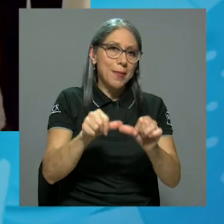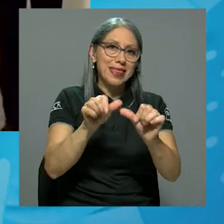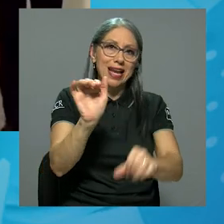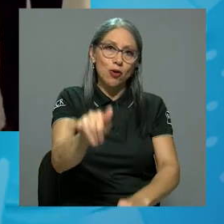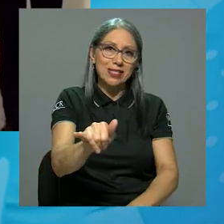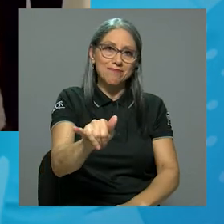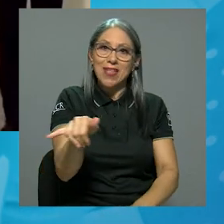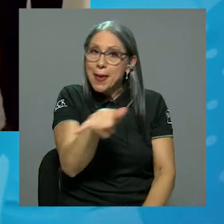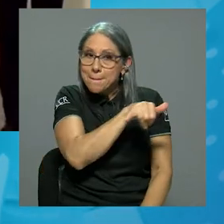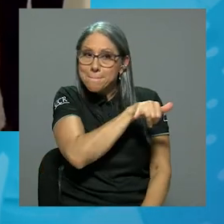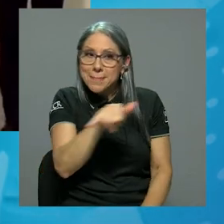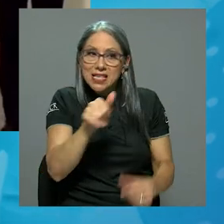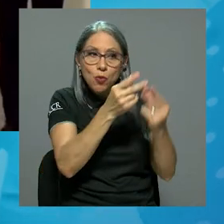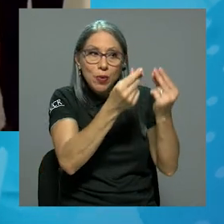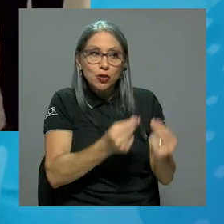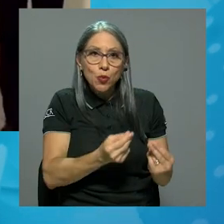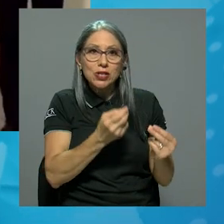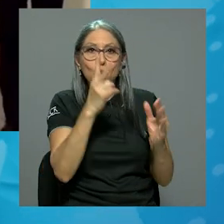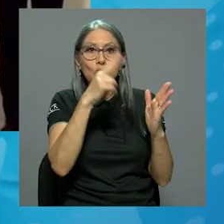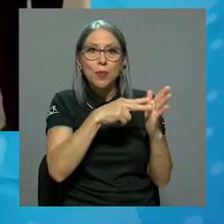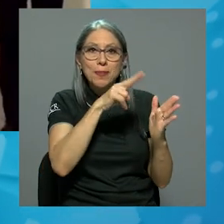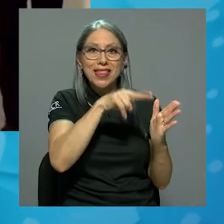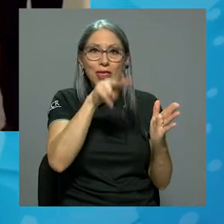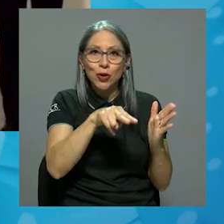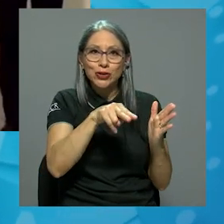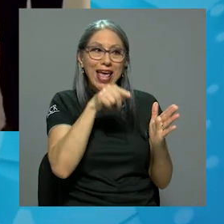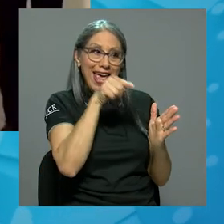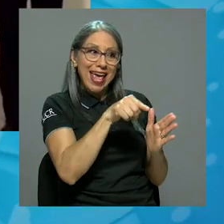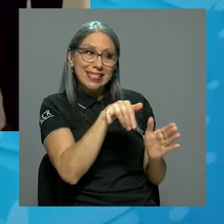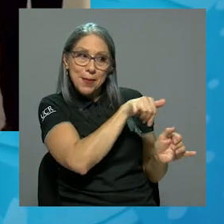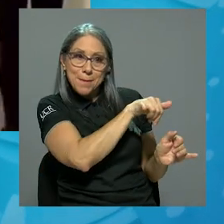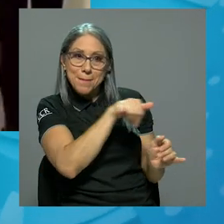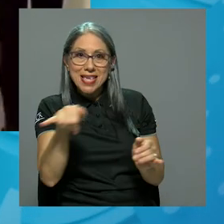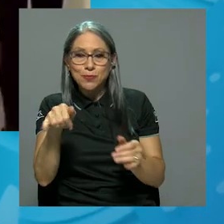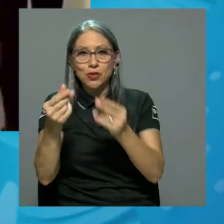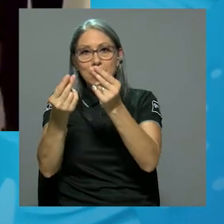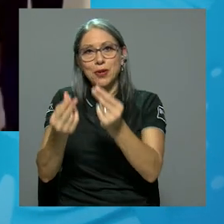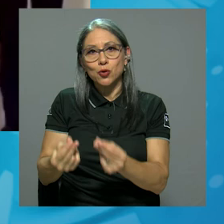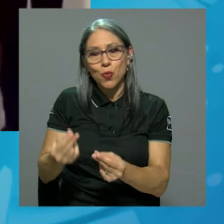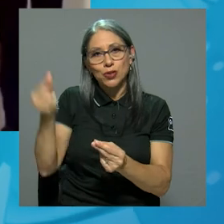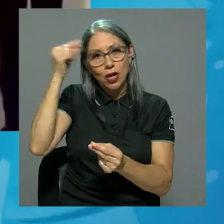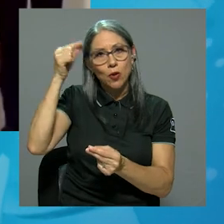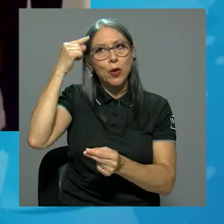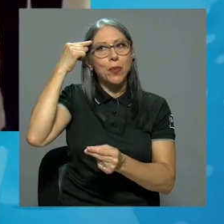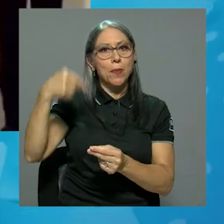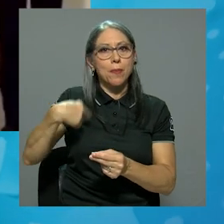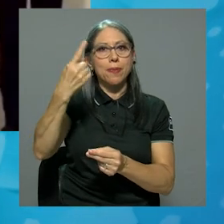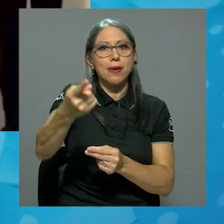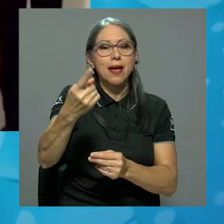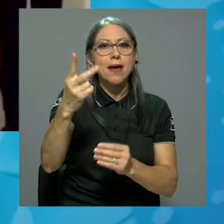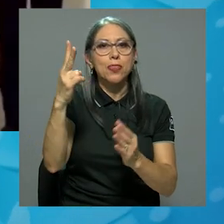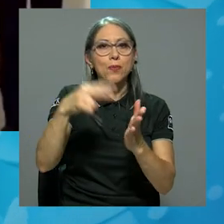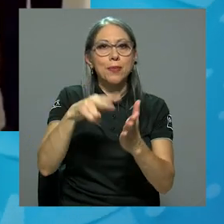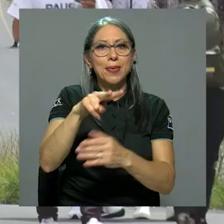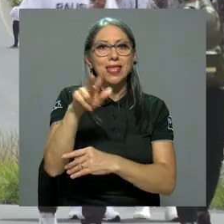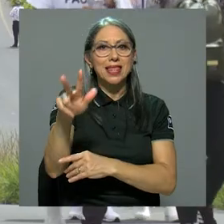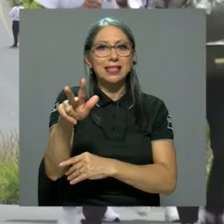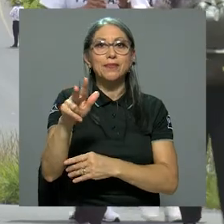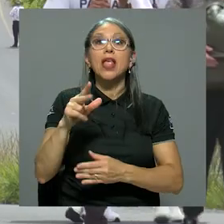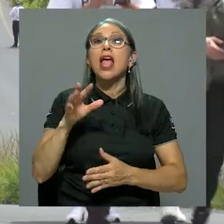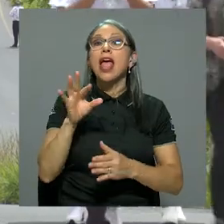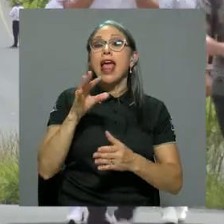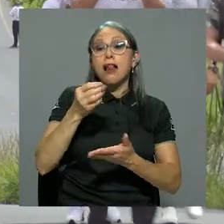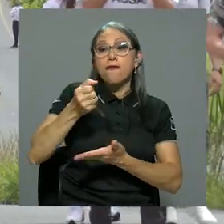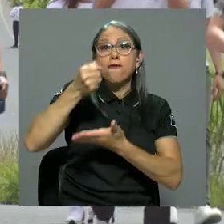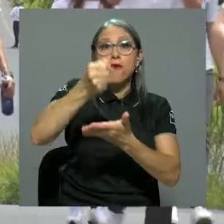que mantenerlo así. El mismo presupuesto del 2022 es el presupuesto que está manejando el gobierno para 2023.